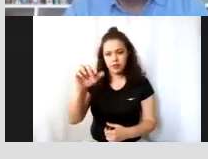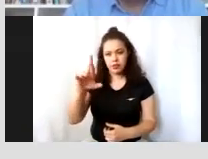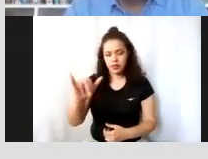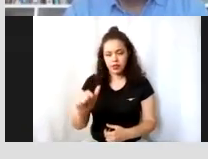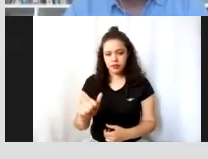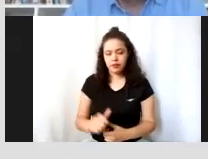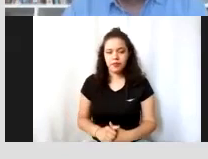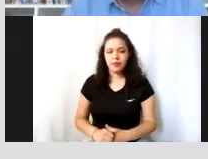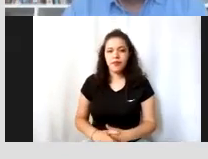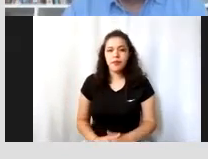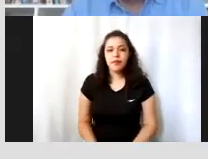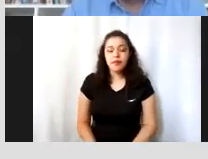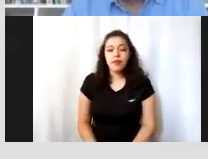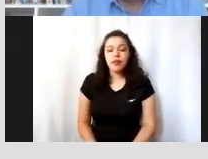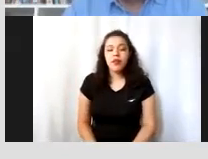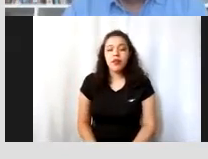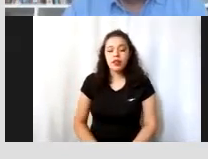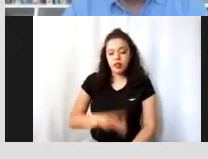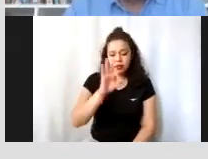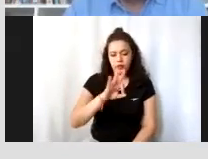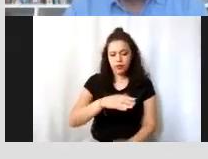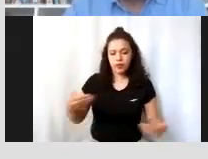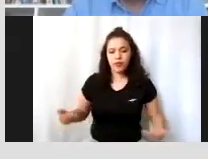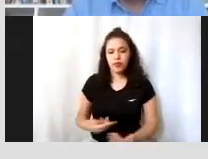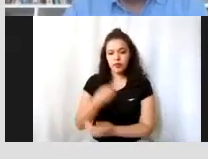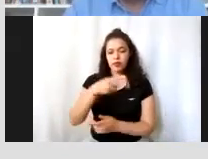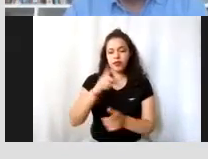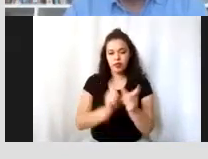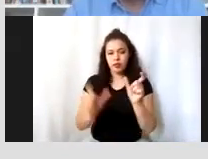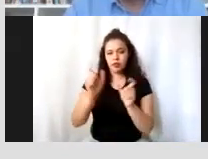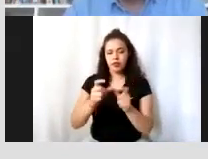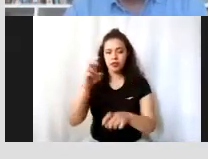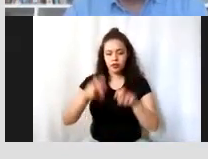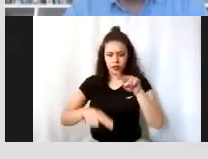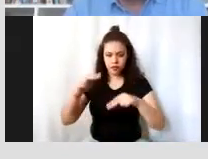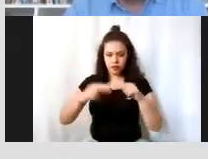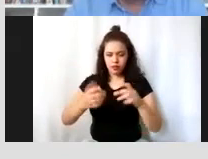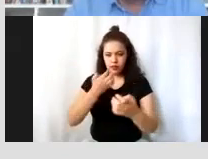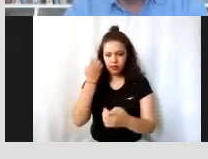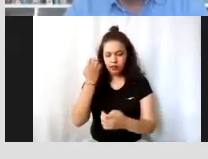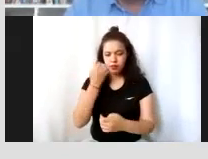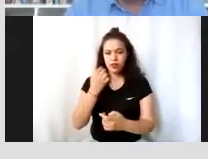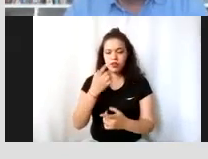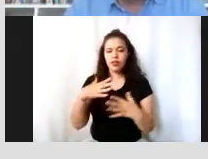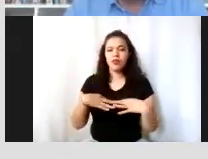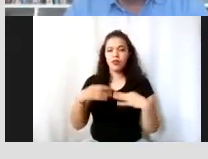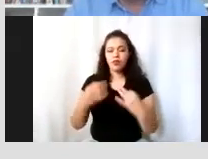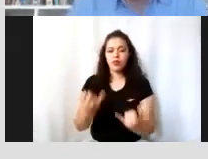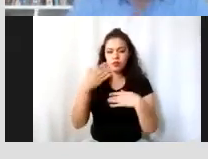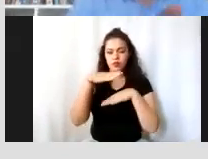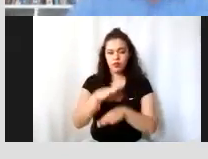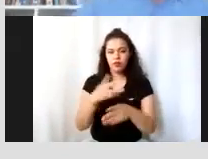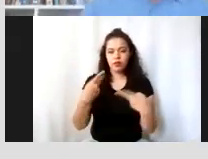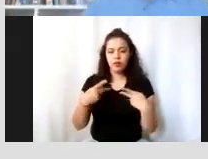una fundación. Fecha de nacimiento, nombre, apellidos, edad, escolaridad, estado civil, ocupación, domicilio, datos bancarios de los